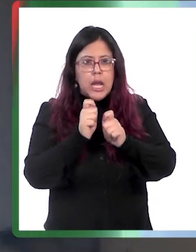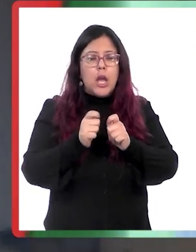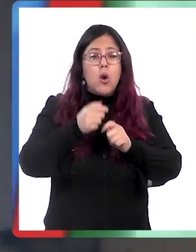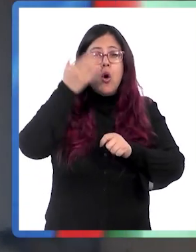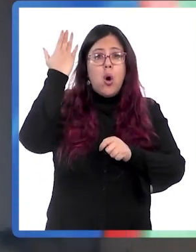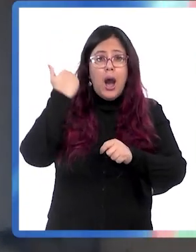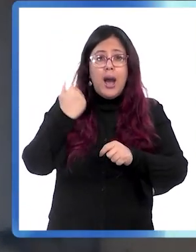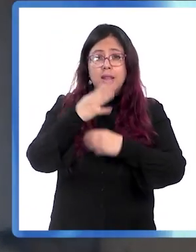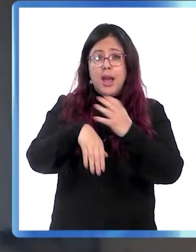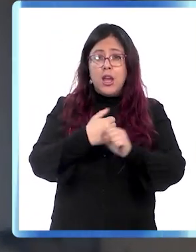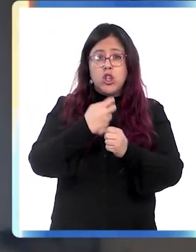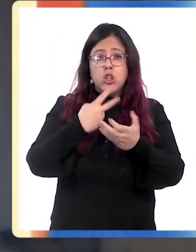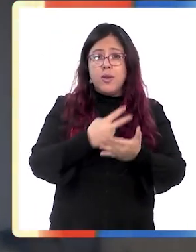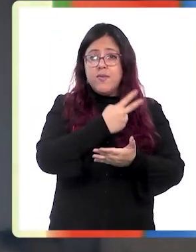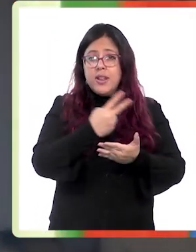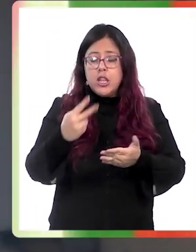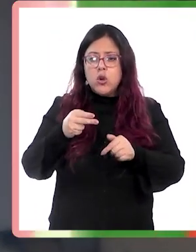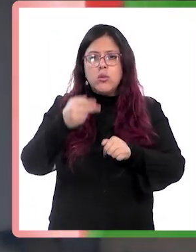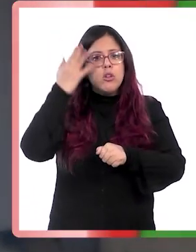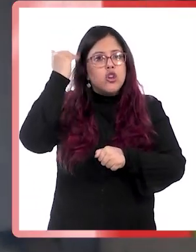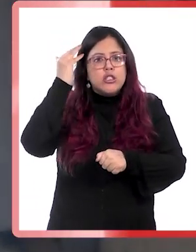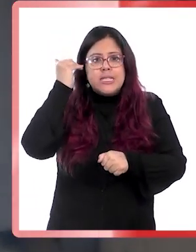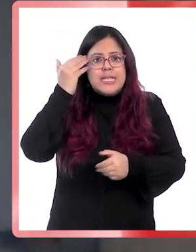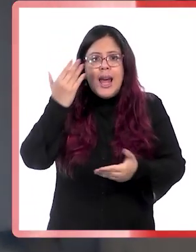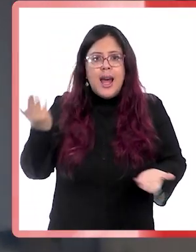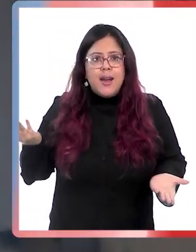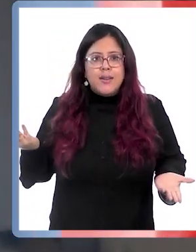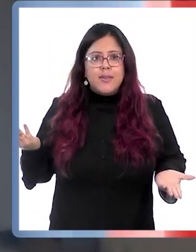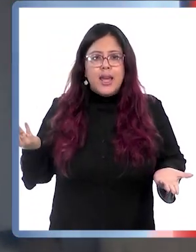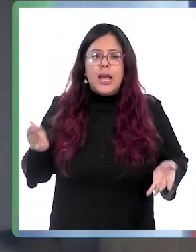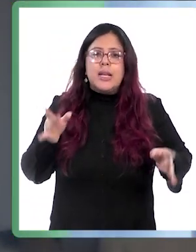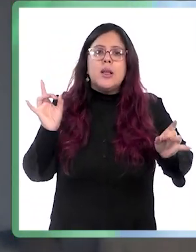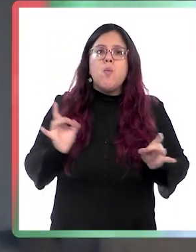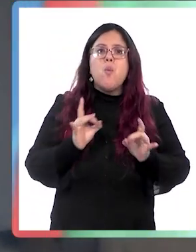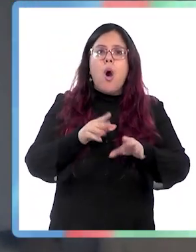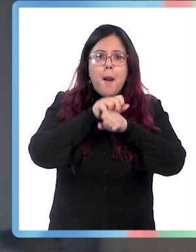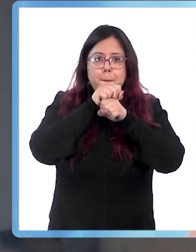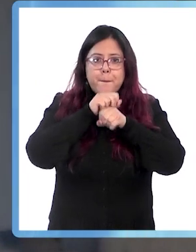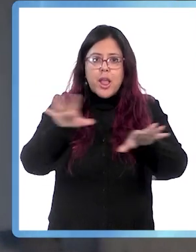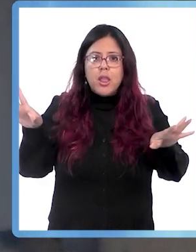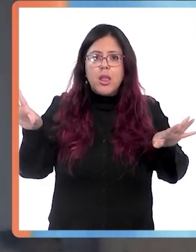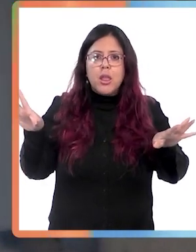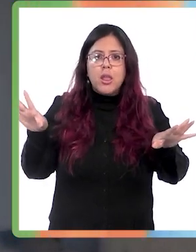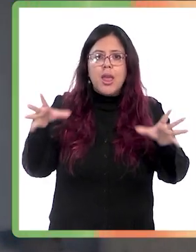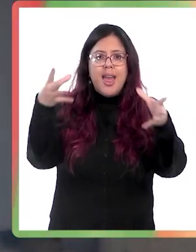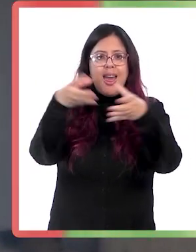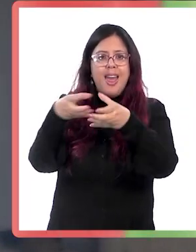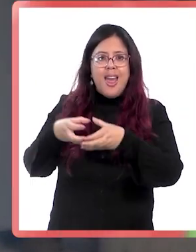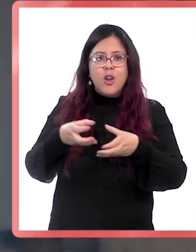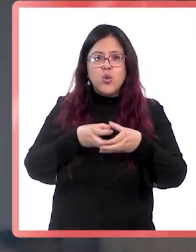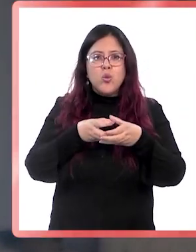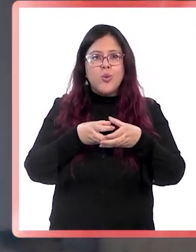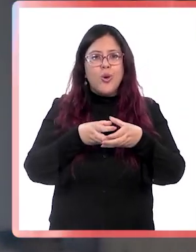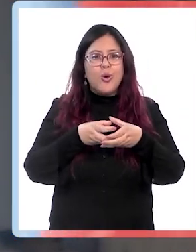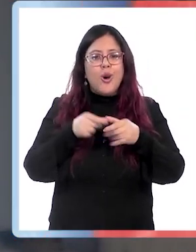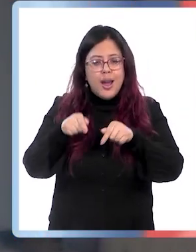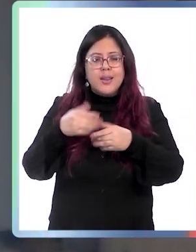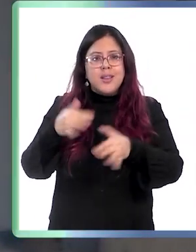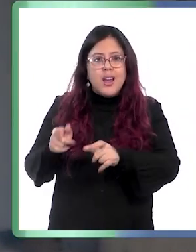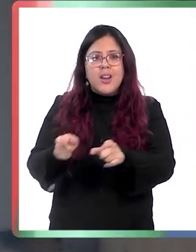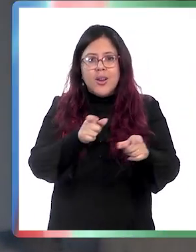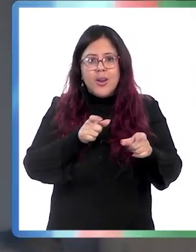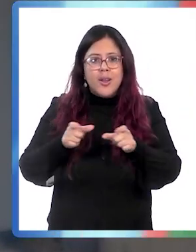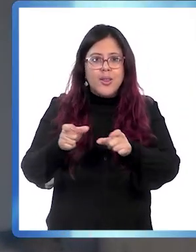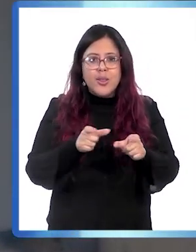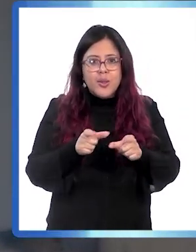brote del 2022, no se sabía si se iba a expandir a otros grupos. Finalmente quedó controlado